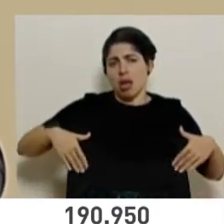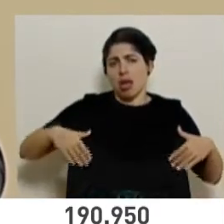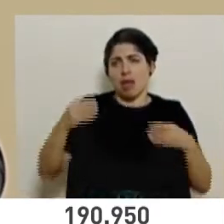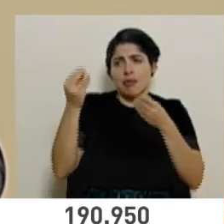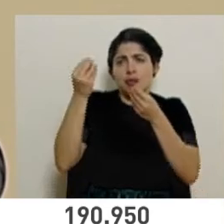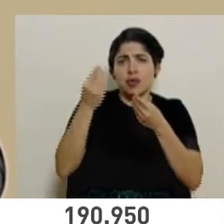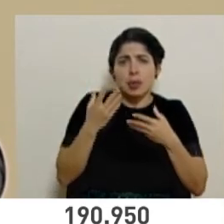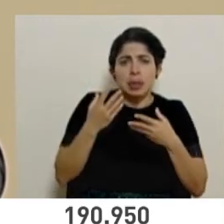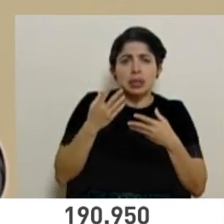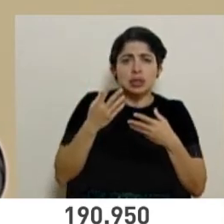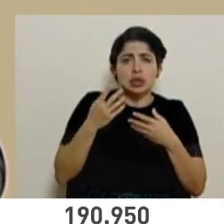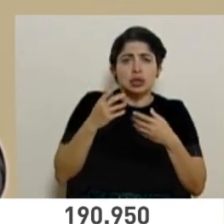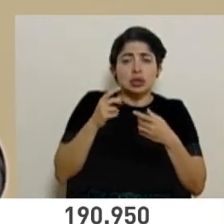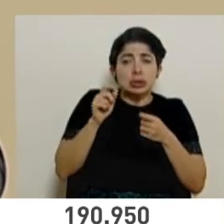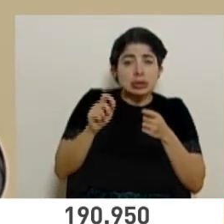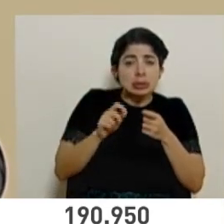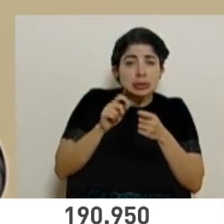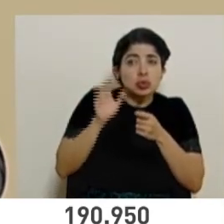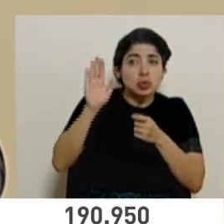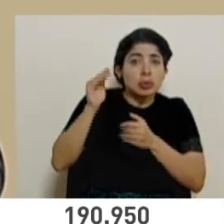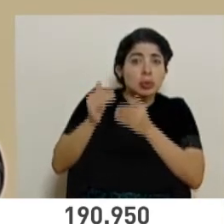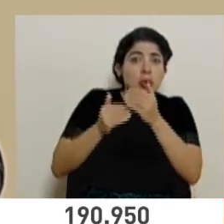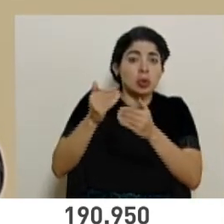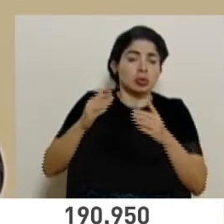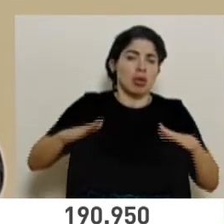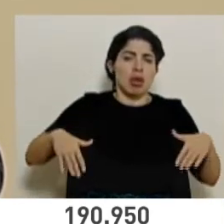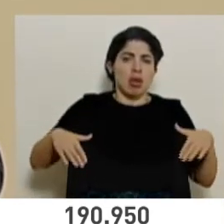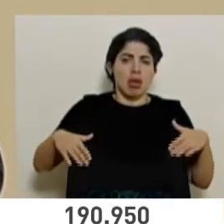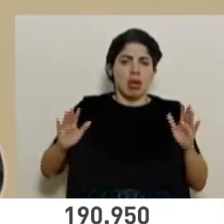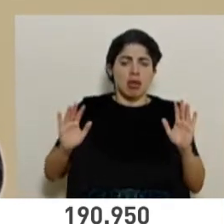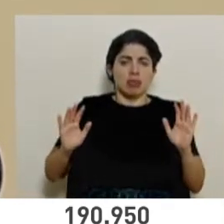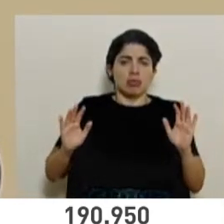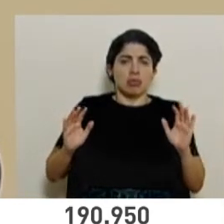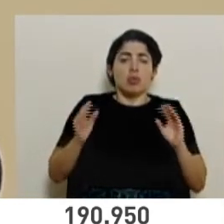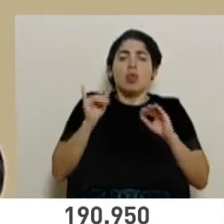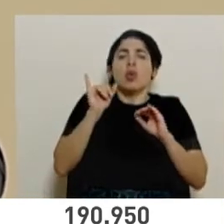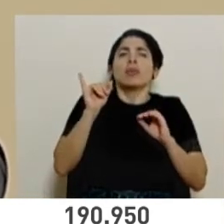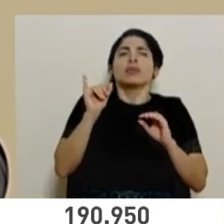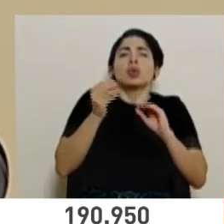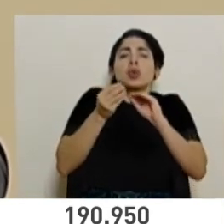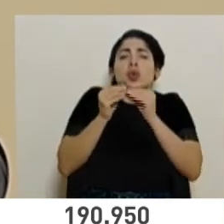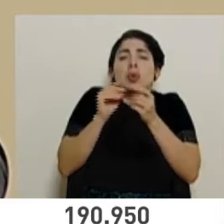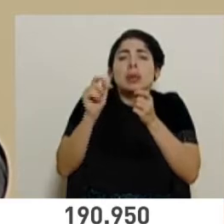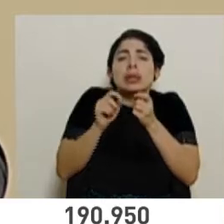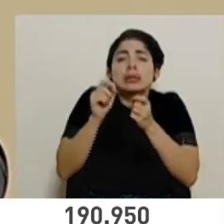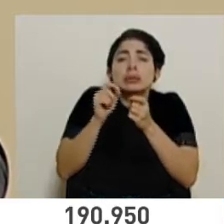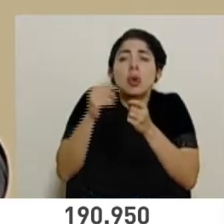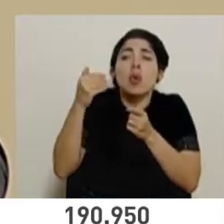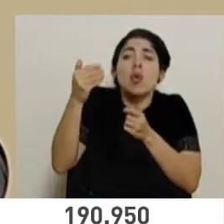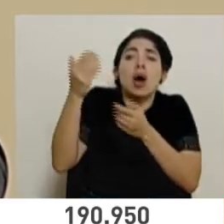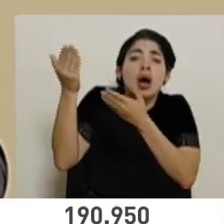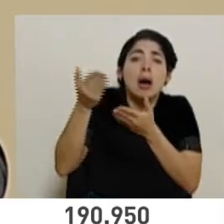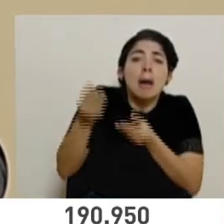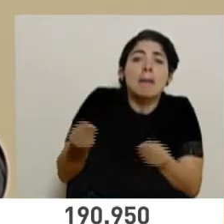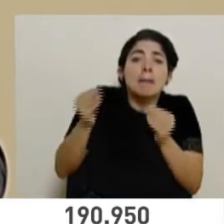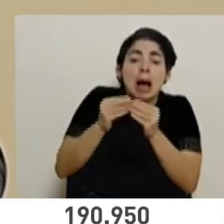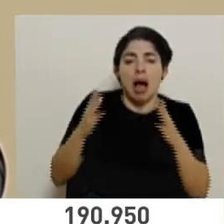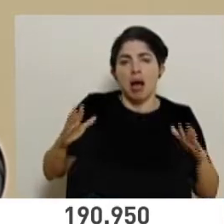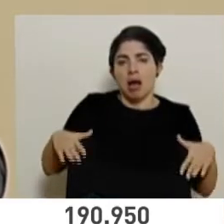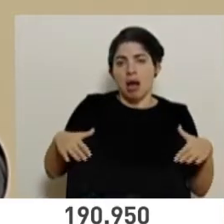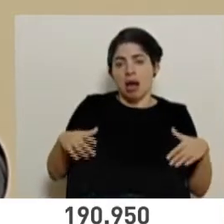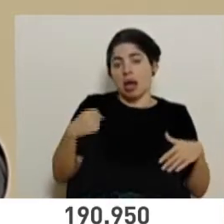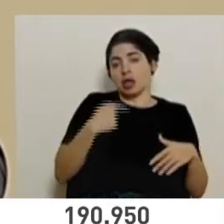datos específicos del proceso, digamos, de los números que estarían llegando adicionales. Eso es